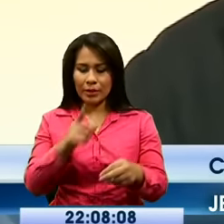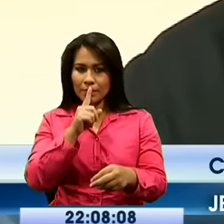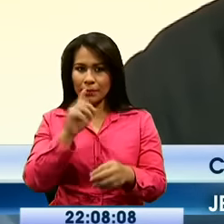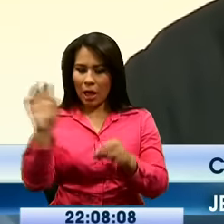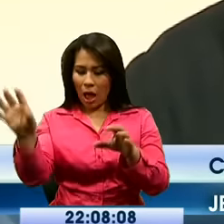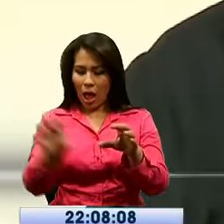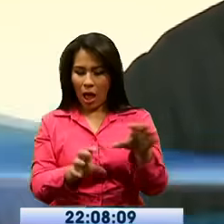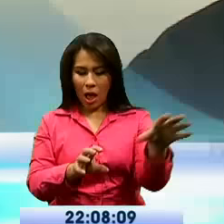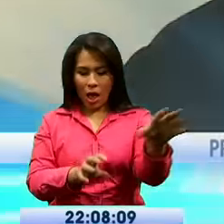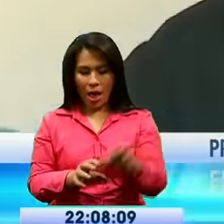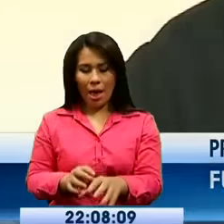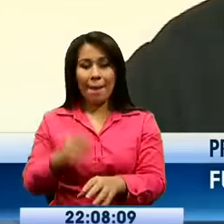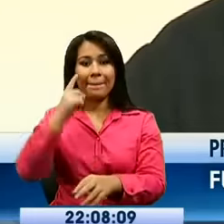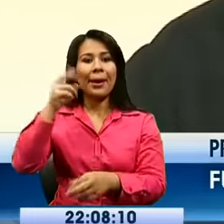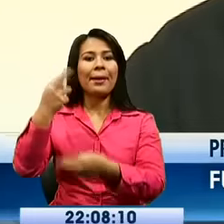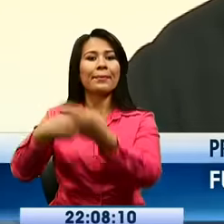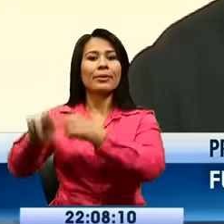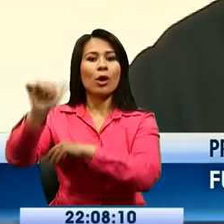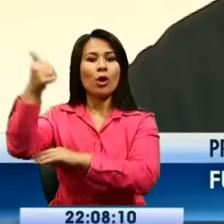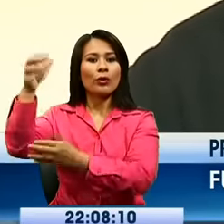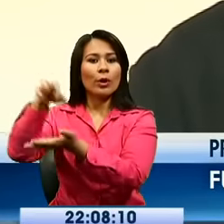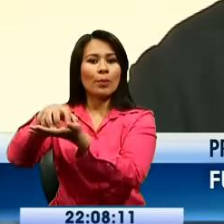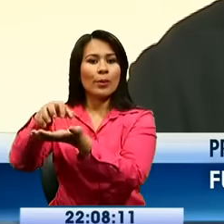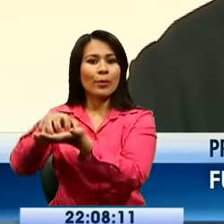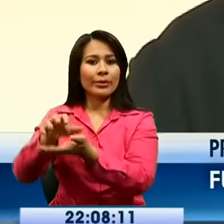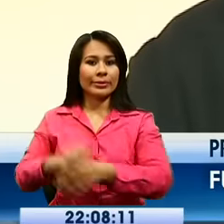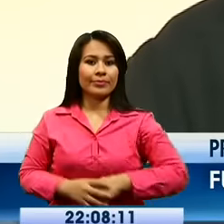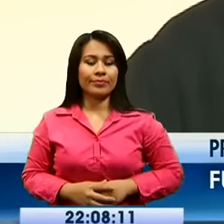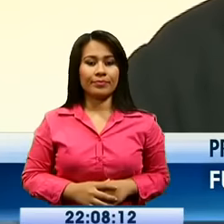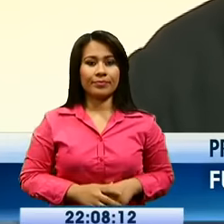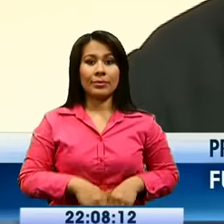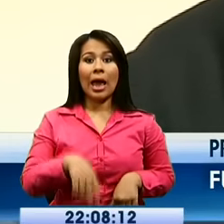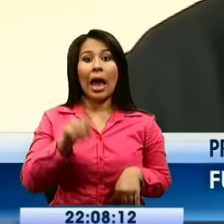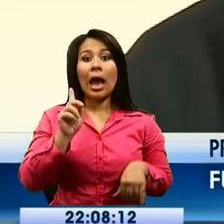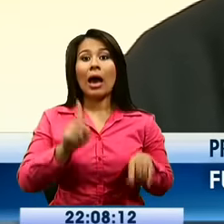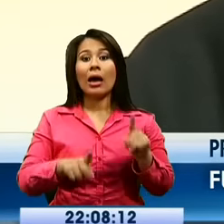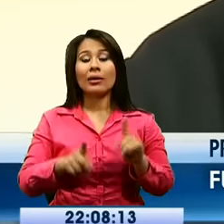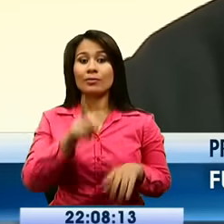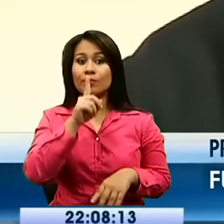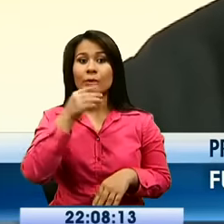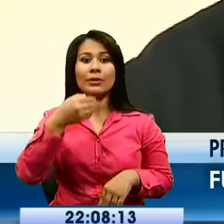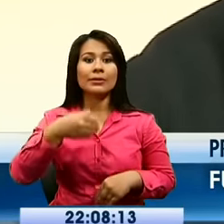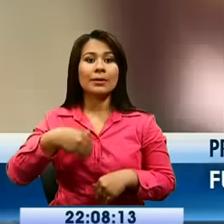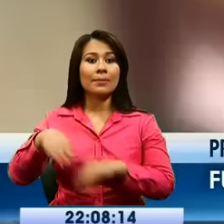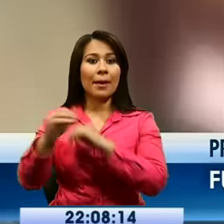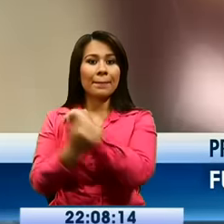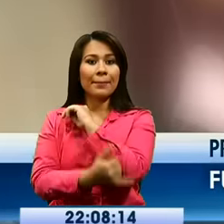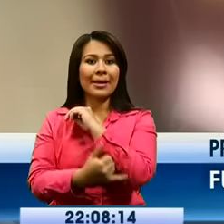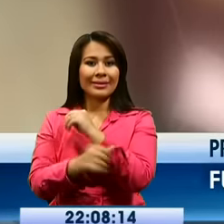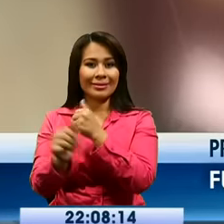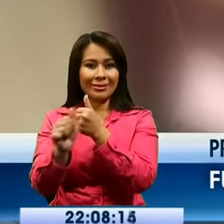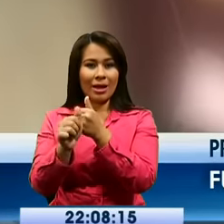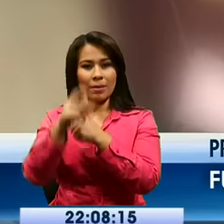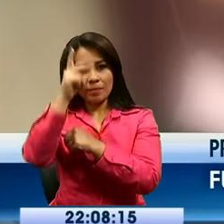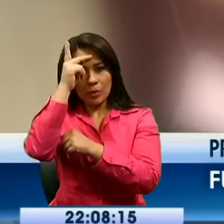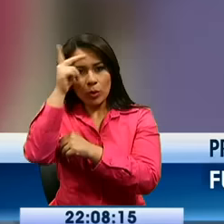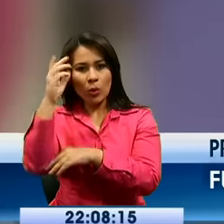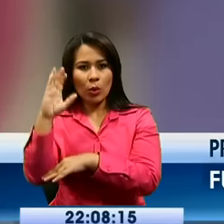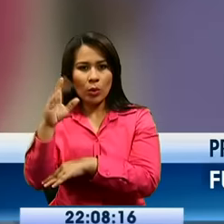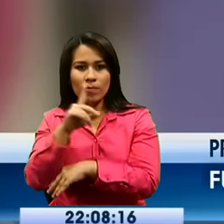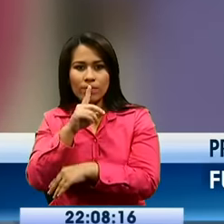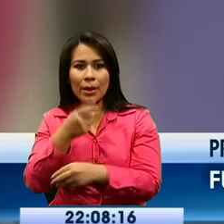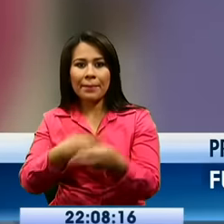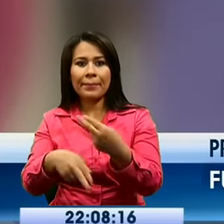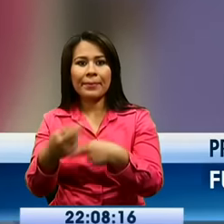a otras personas en otras provincias o incluso en algunos de los casos salen a otros países vecinos. La presunta organización delictiva sería